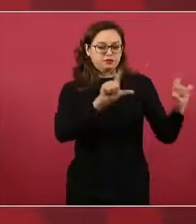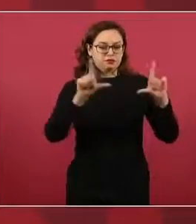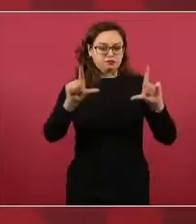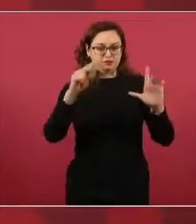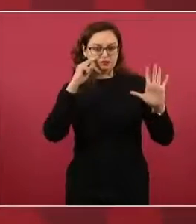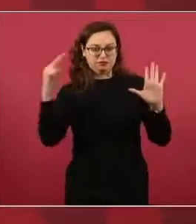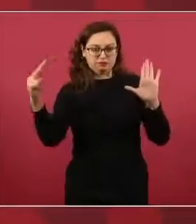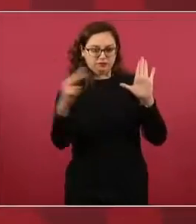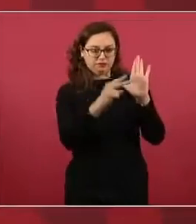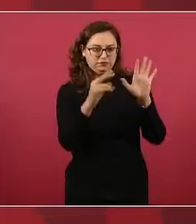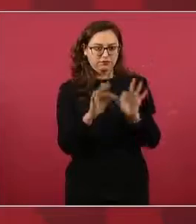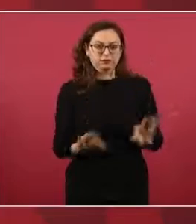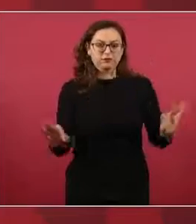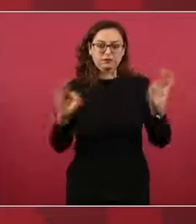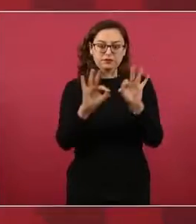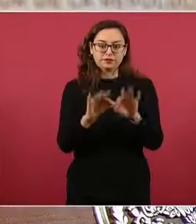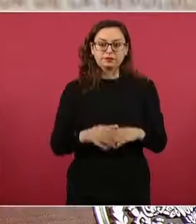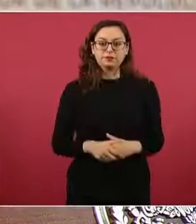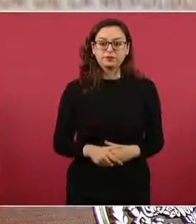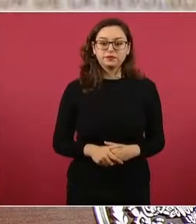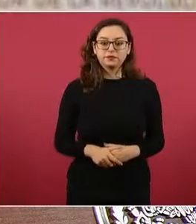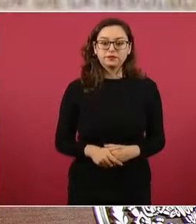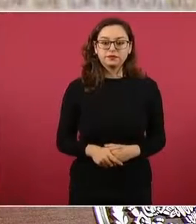es importante.